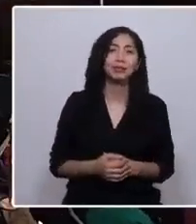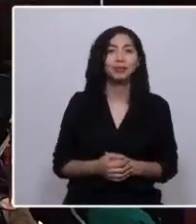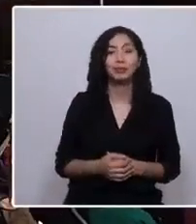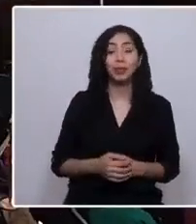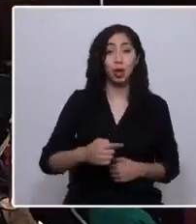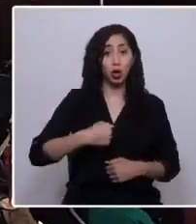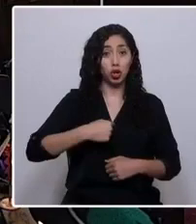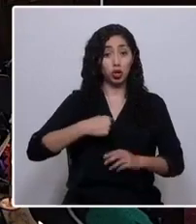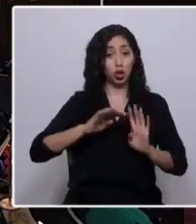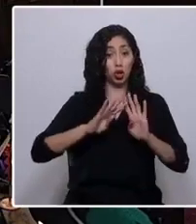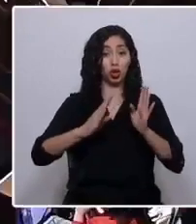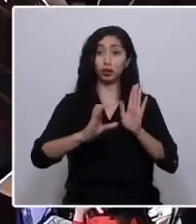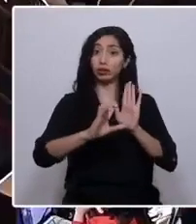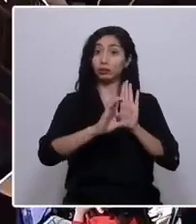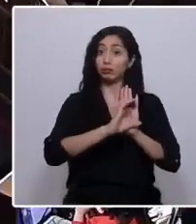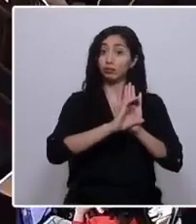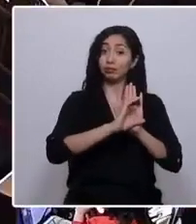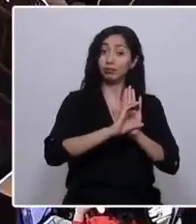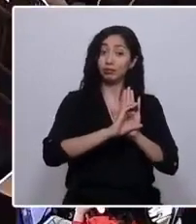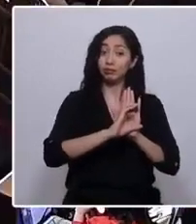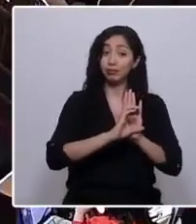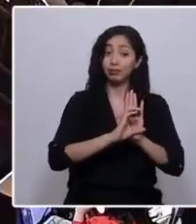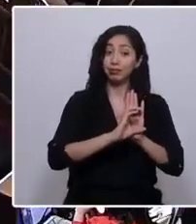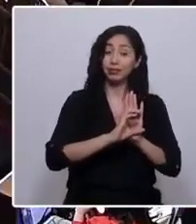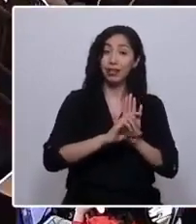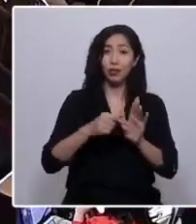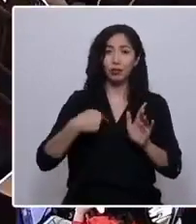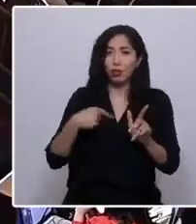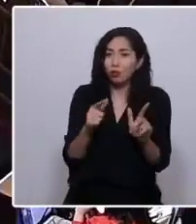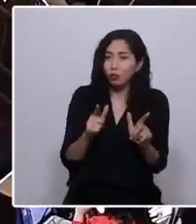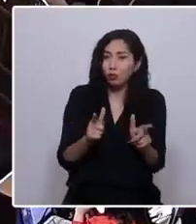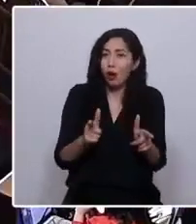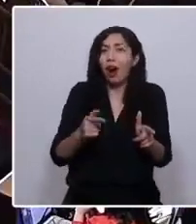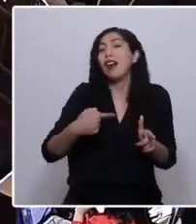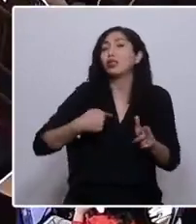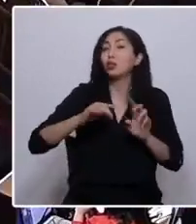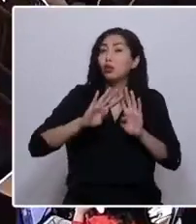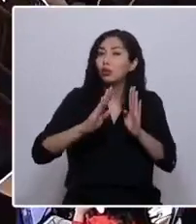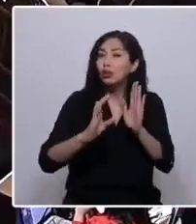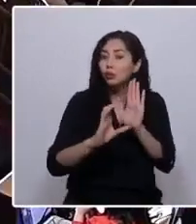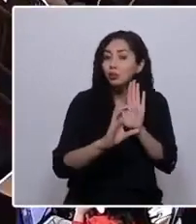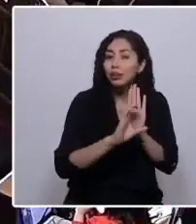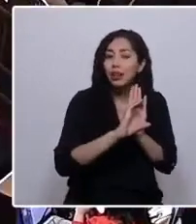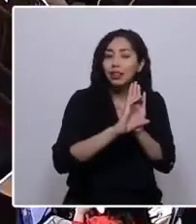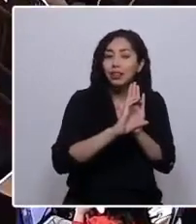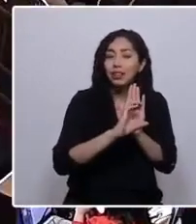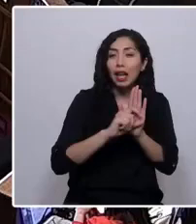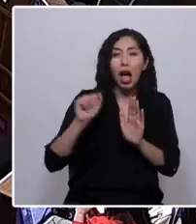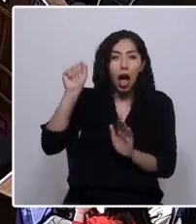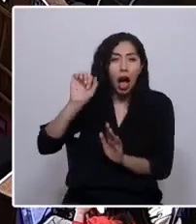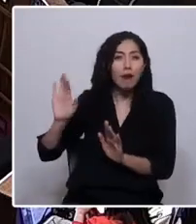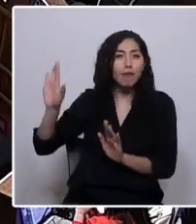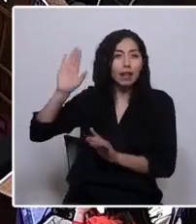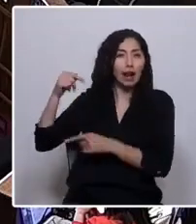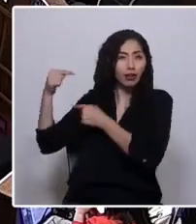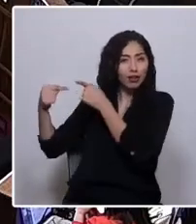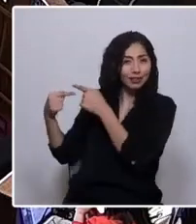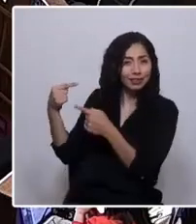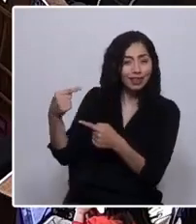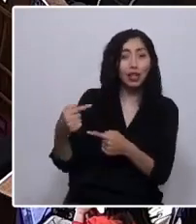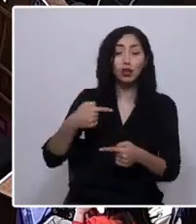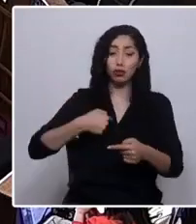Yo soy un constituyente, peladito atria de la suerte. Yo soy un constituyente, africano descendiente. Yo soy